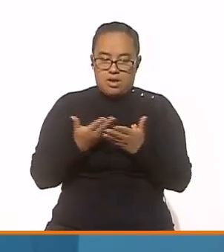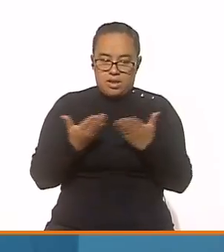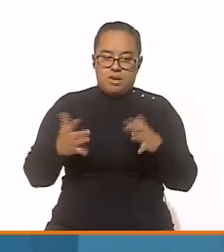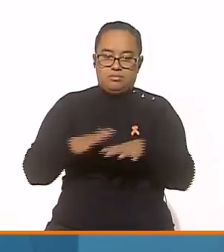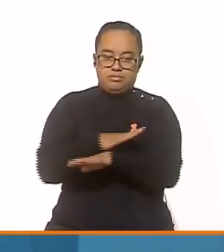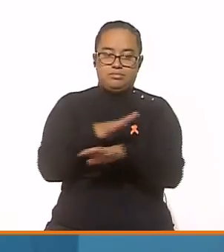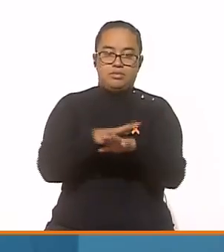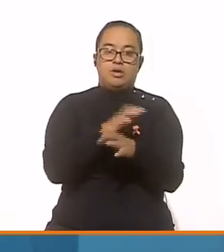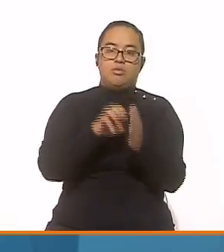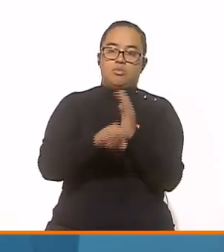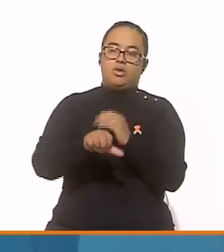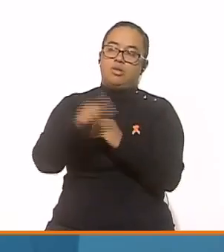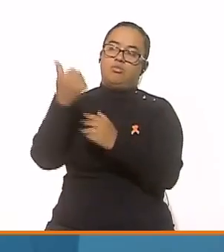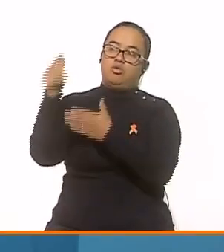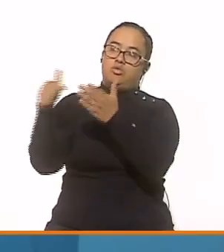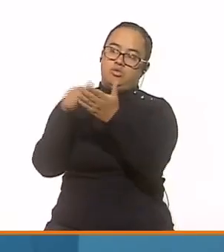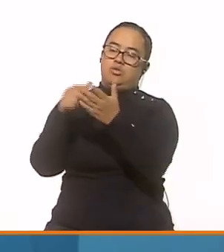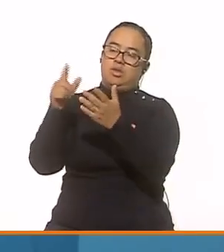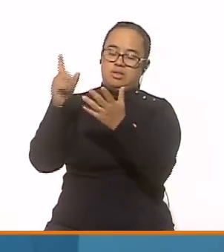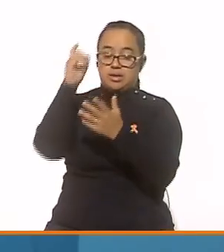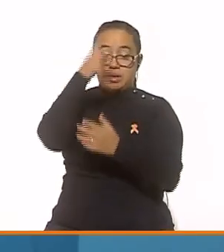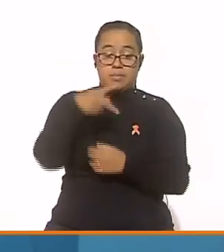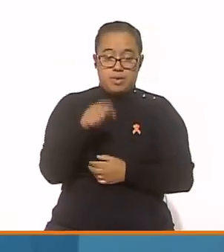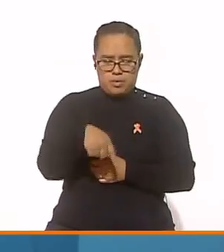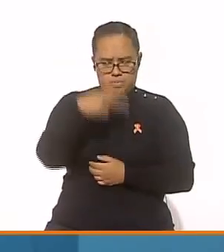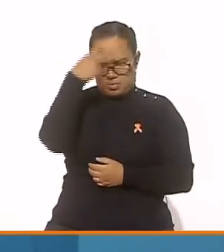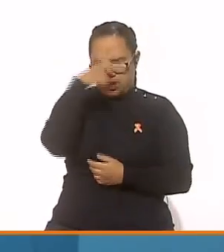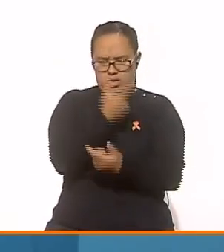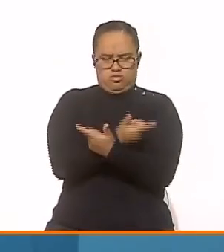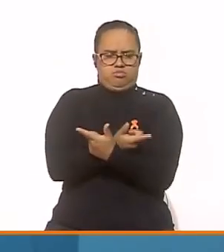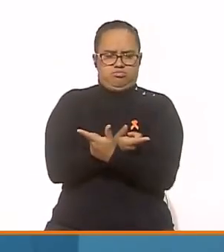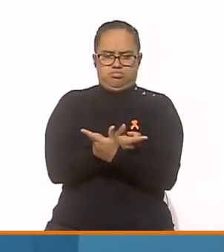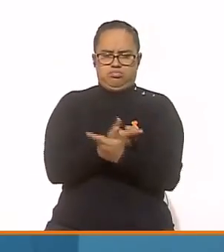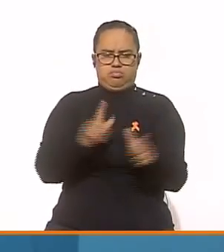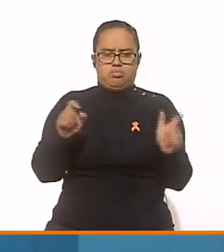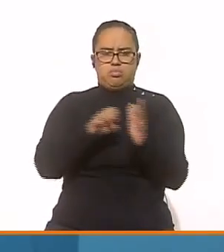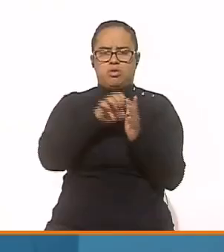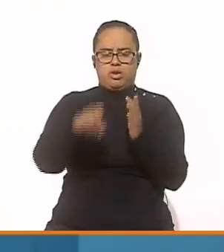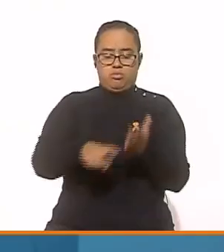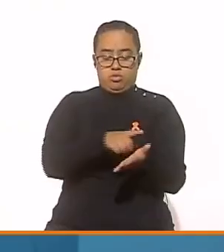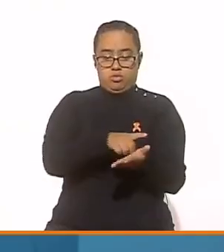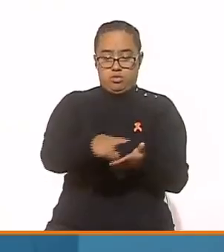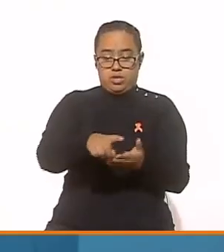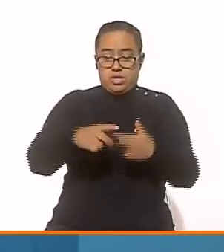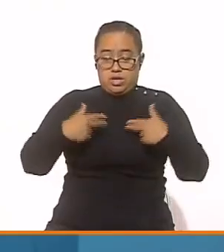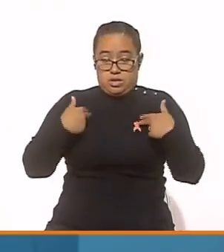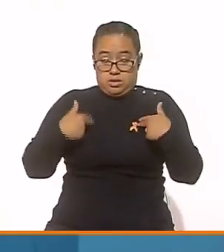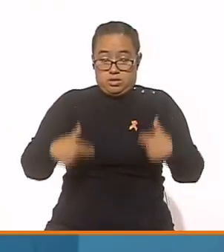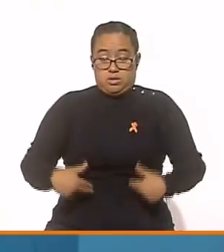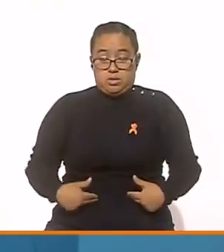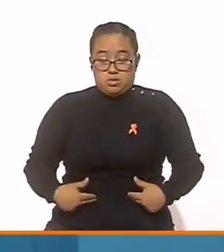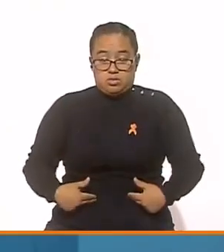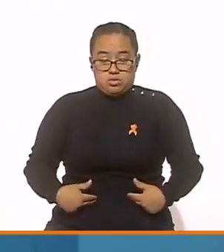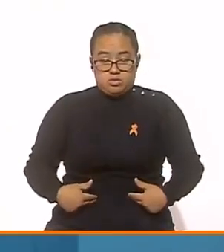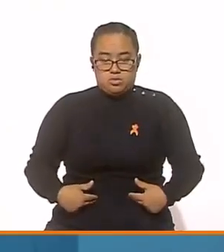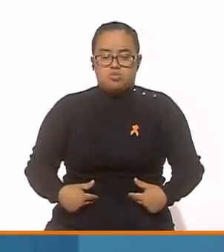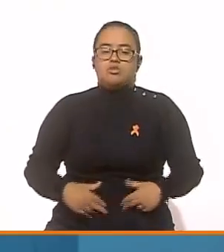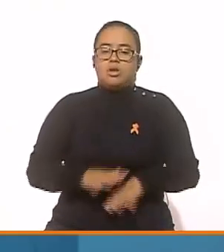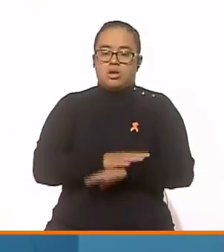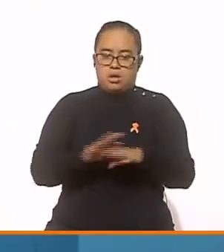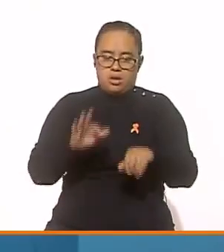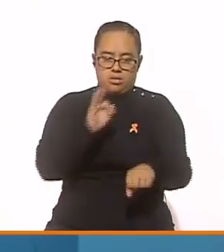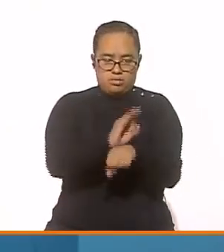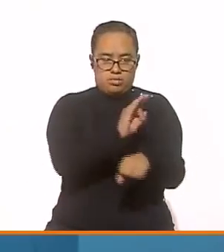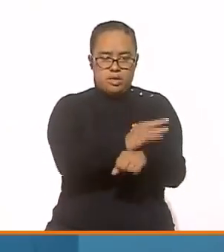está ocurriendo en muchas zonas, ¿no? Es decir, en México sí podemos decir que los derechos humanos están siendo avalados por